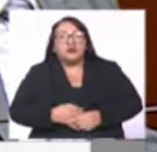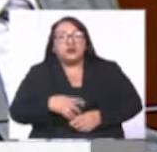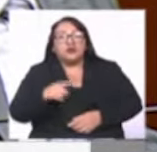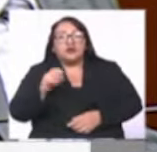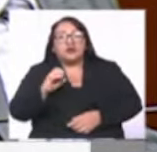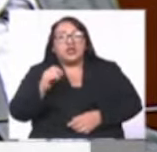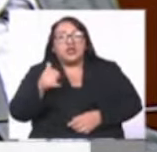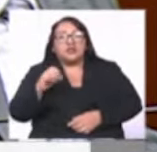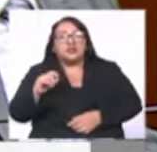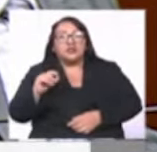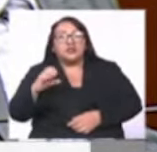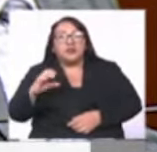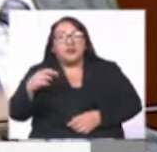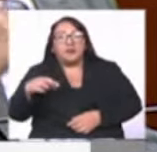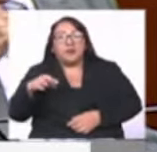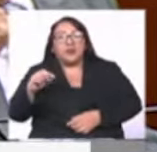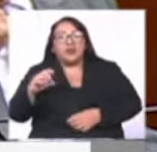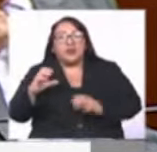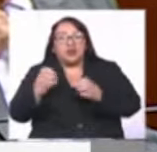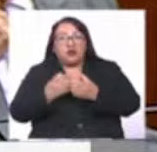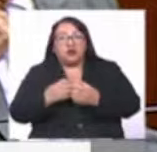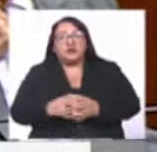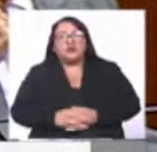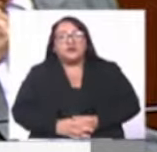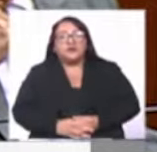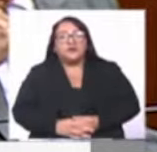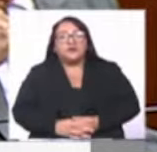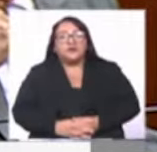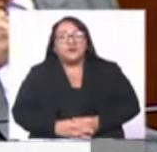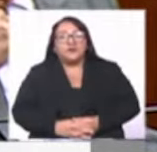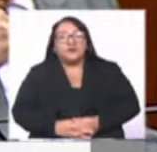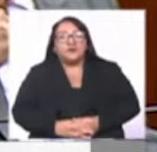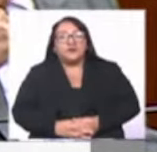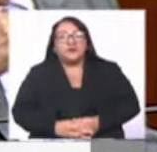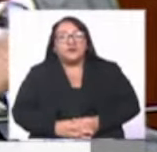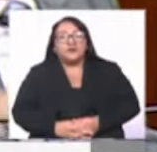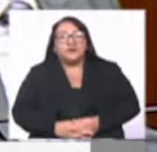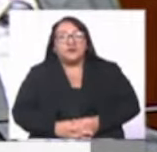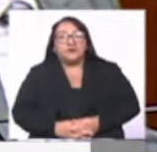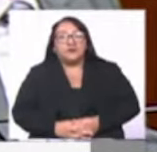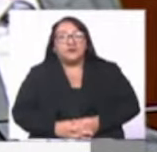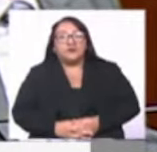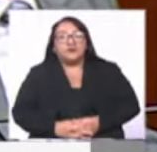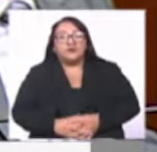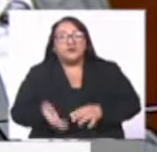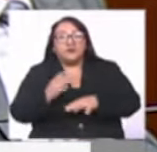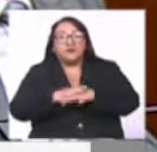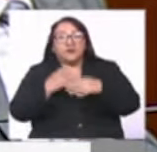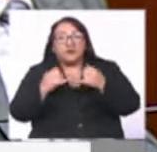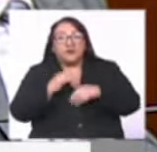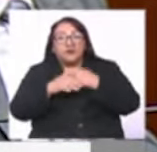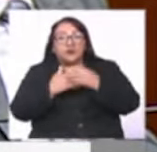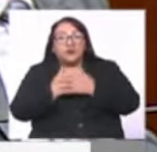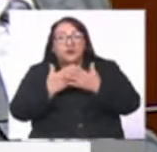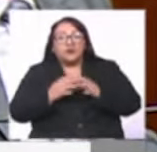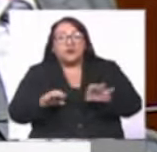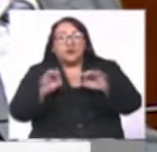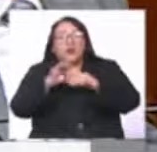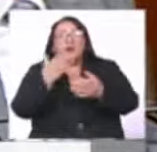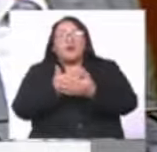24-s c p-c sobre el informe de determinación de hechos y pertinencia de